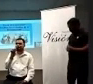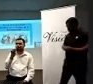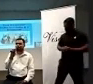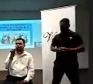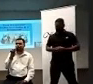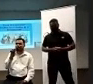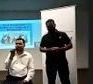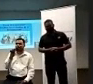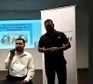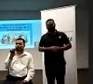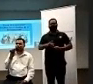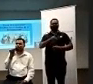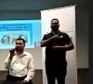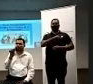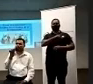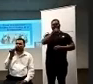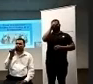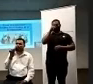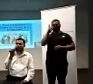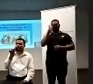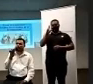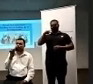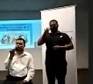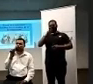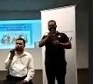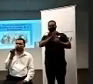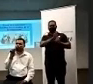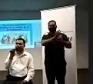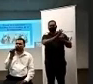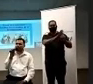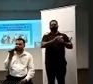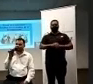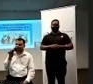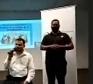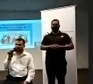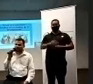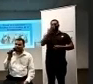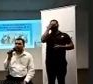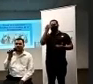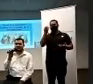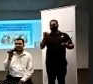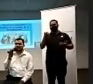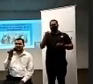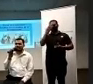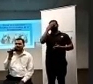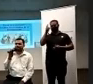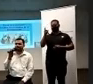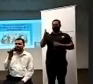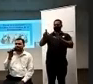persona con discapacidad quedó aislada. ¿Por qué? Por ley y porque